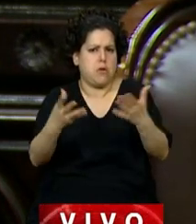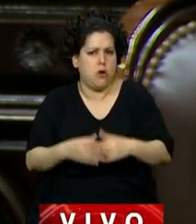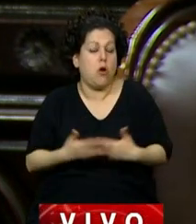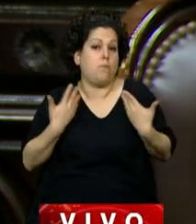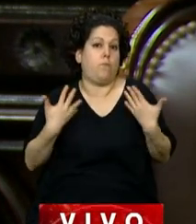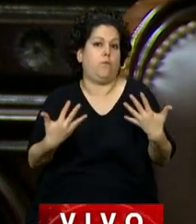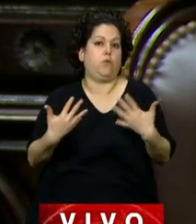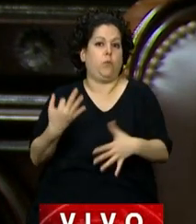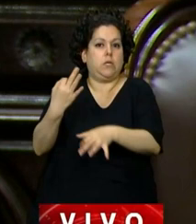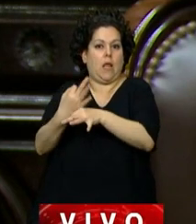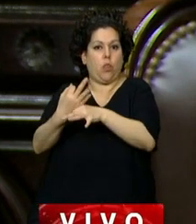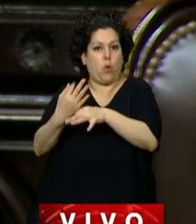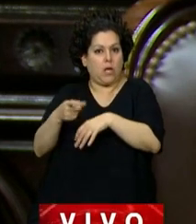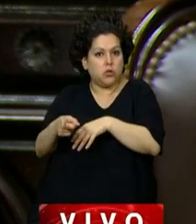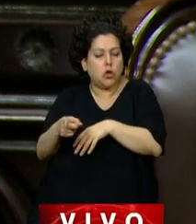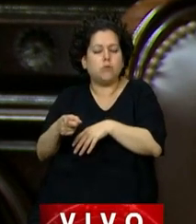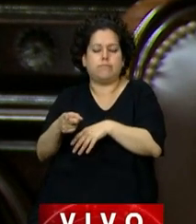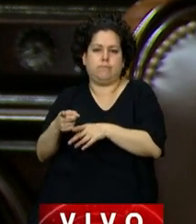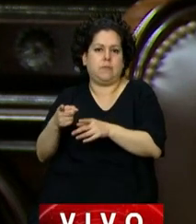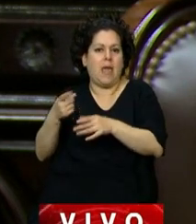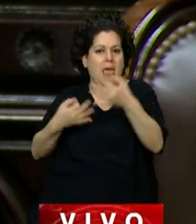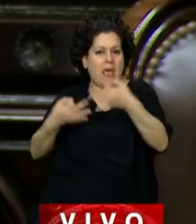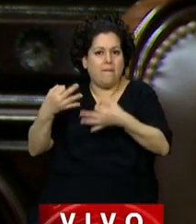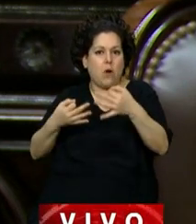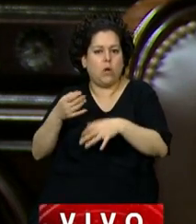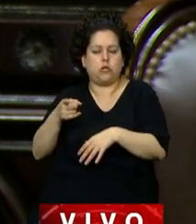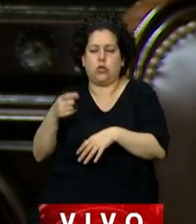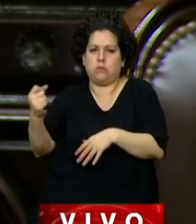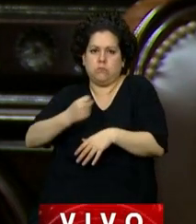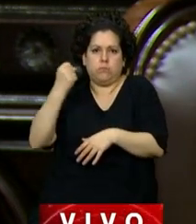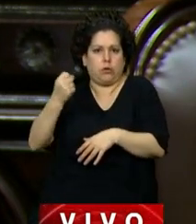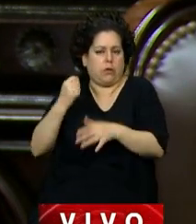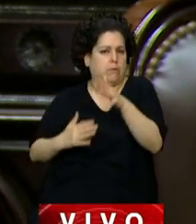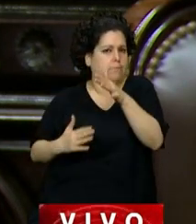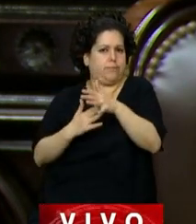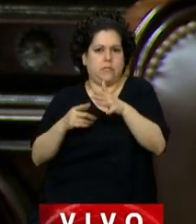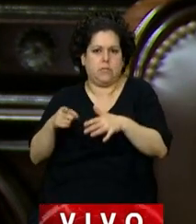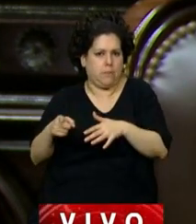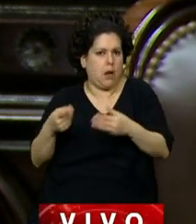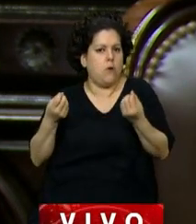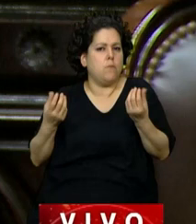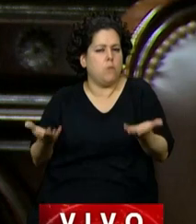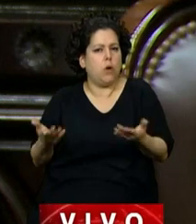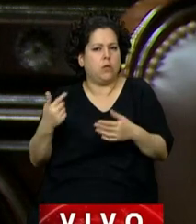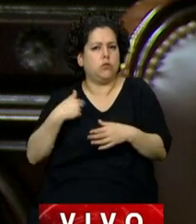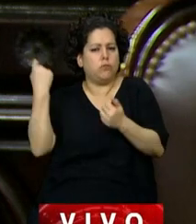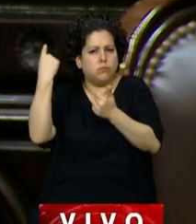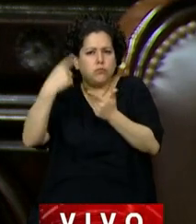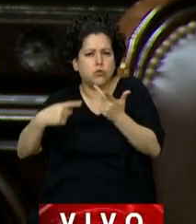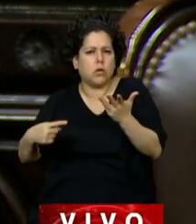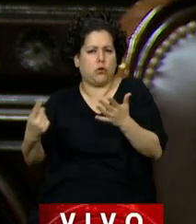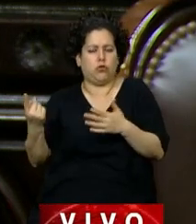en educación, la evaluación no es un tema menor. Entonces, con todo lo que nos tocó vivir